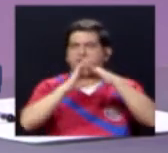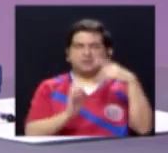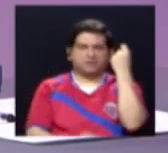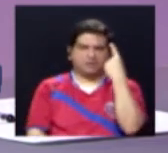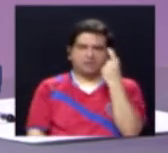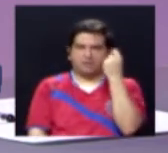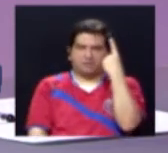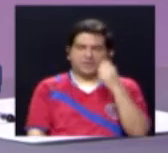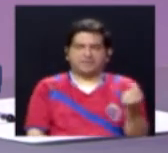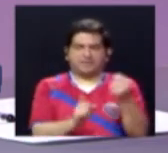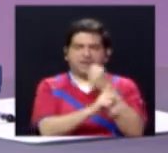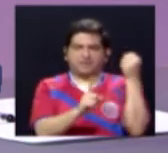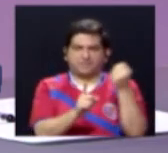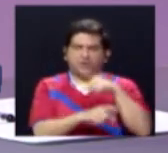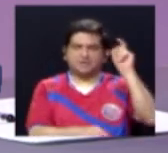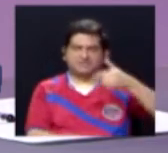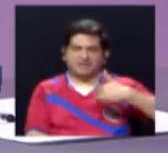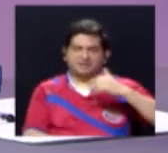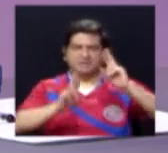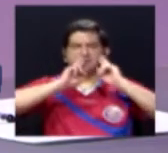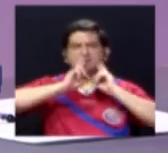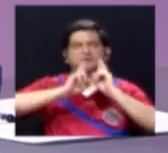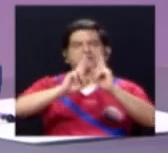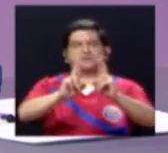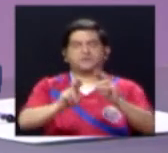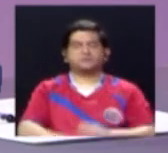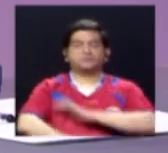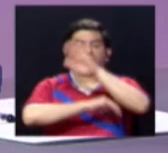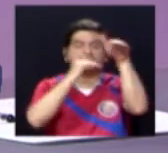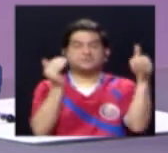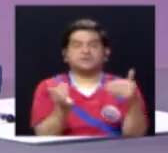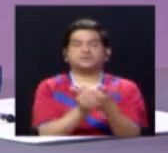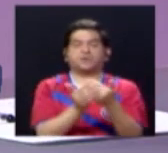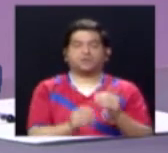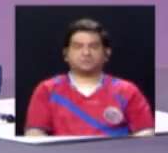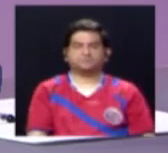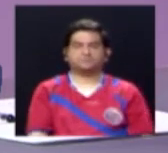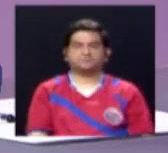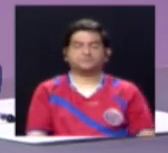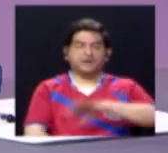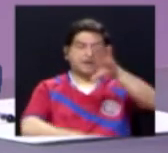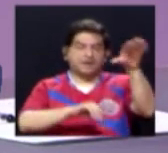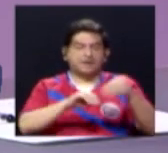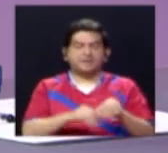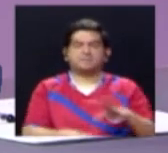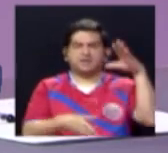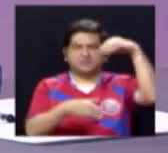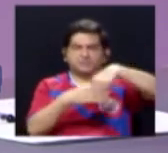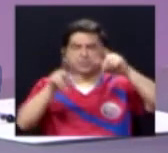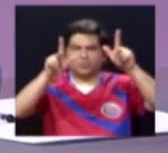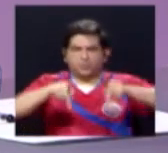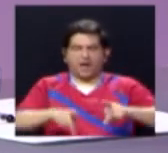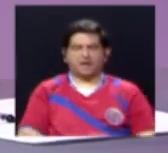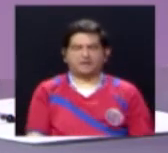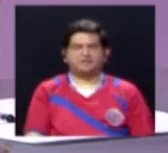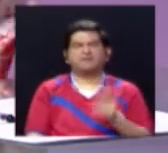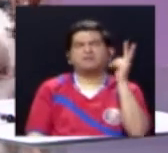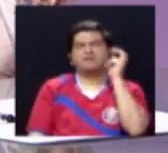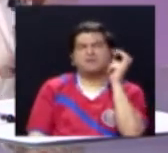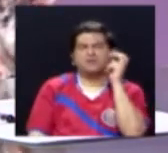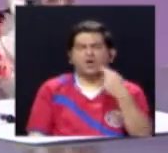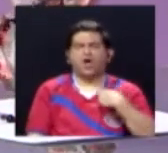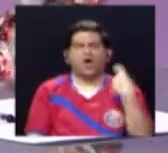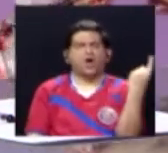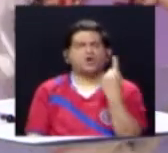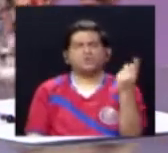entender que la violencia debe tener una respuesta de todos y además involucrar a las personas porque eso que oímos a